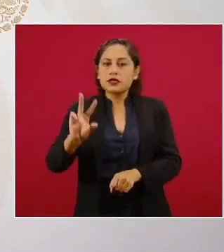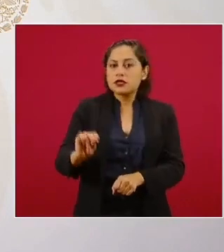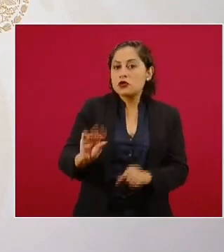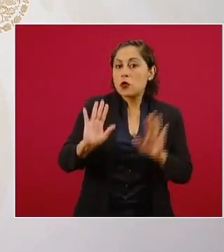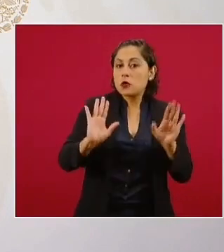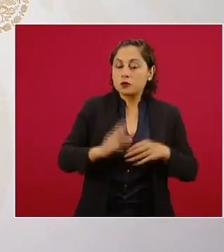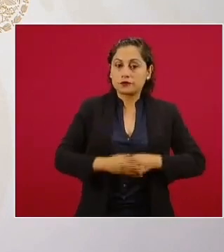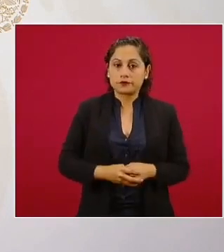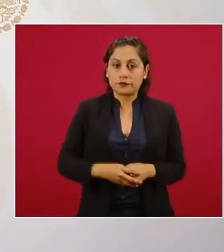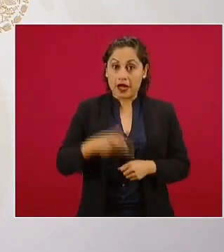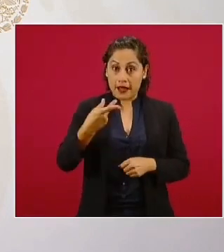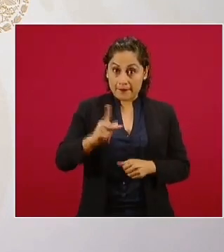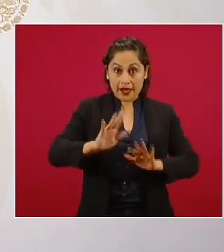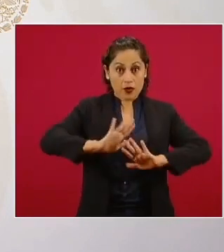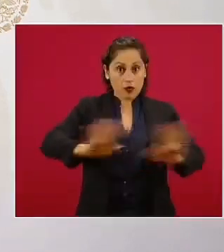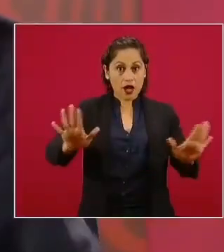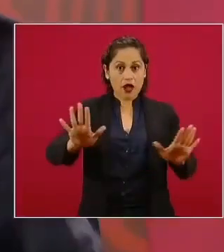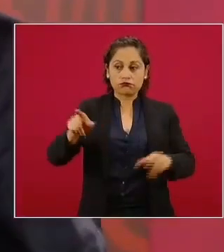que se consulte al pueblo,